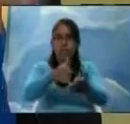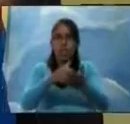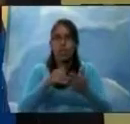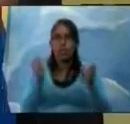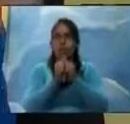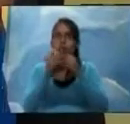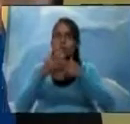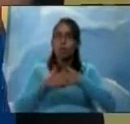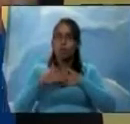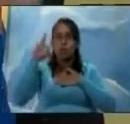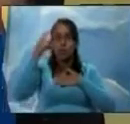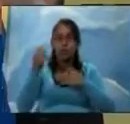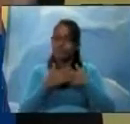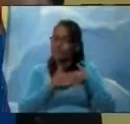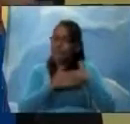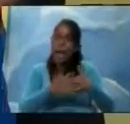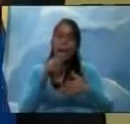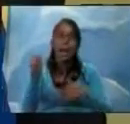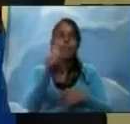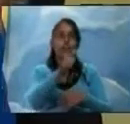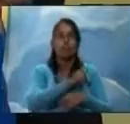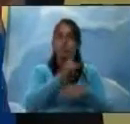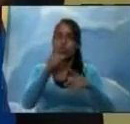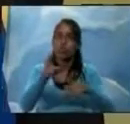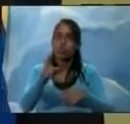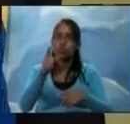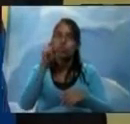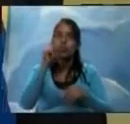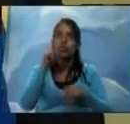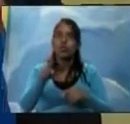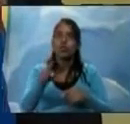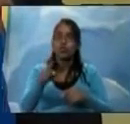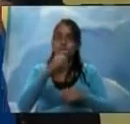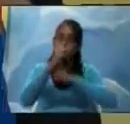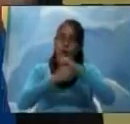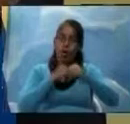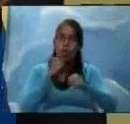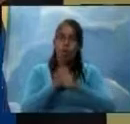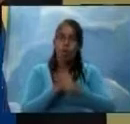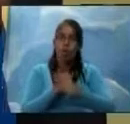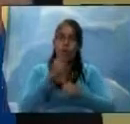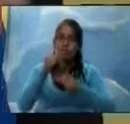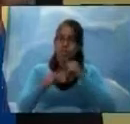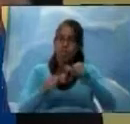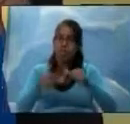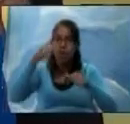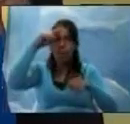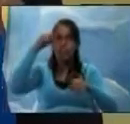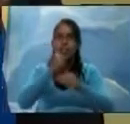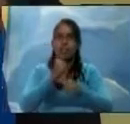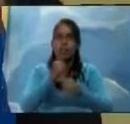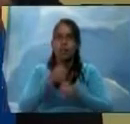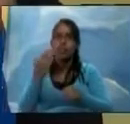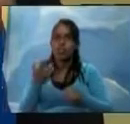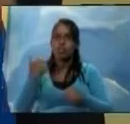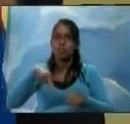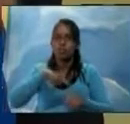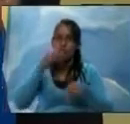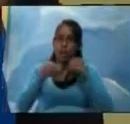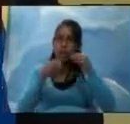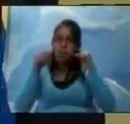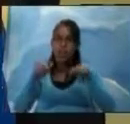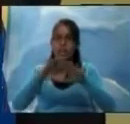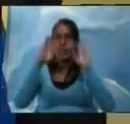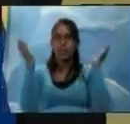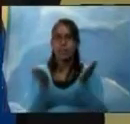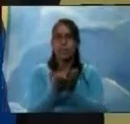conmigo, para recompensar a cada uno según sea sus obras. Según el trabajo que nosotros hagamos acá en la